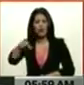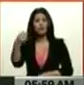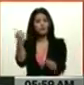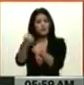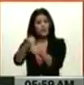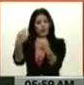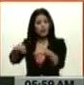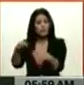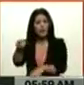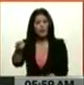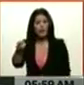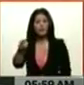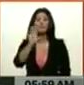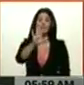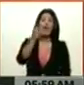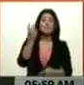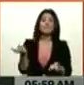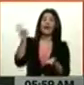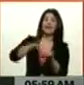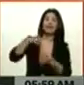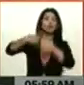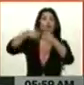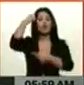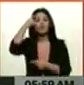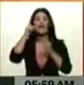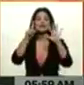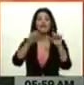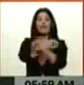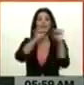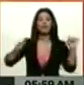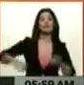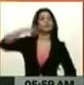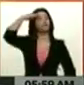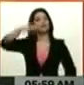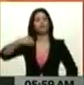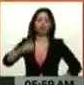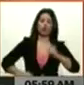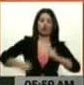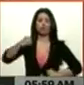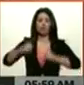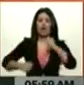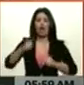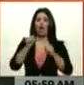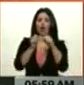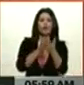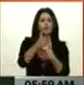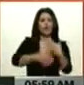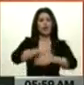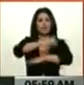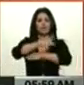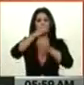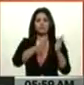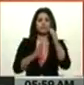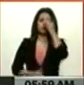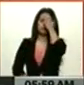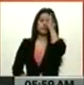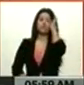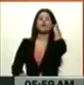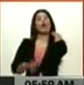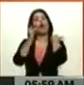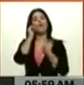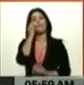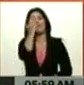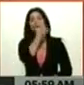Tú sabes que es duro, Lidia Tintori, pararse todos los días a las 6 de la mañana ahí en el cuartel y trotar y seguir la disciplina. Aquí está Peca, se para a las 3 de la mañana,